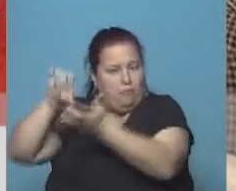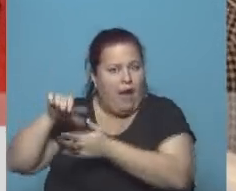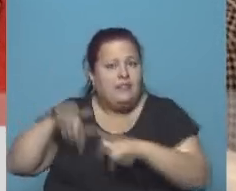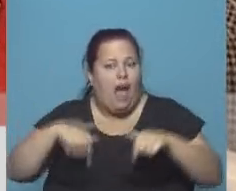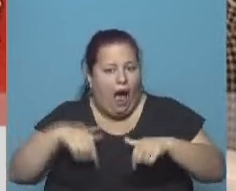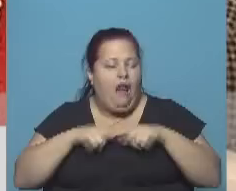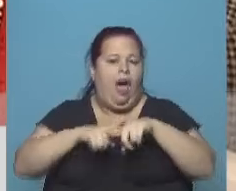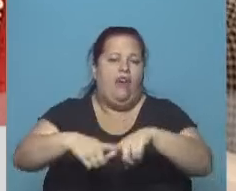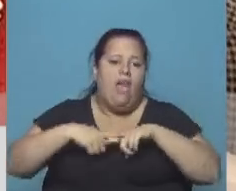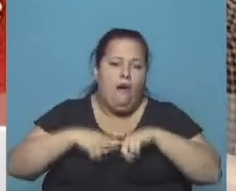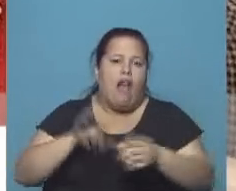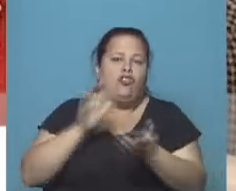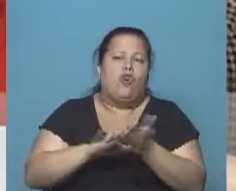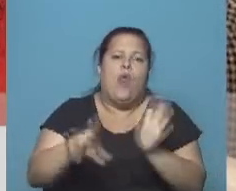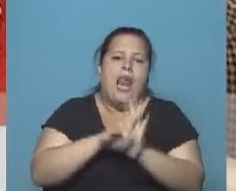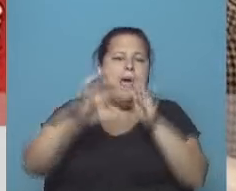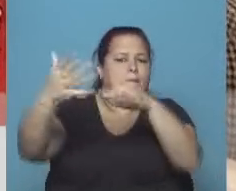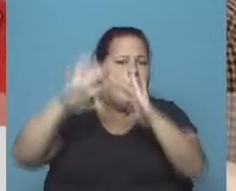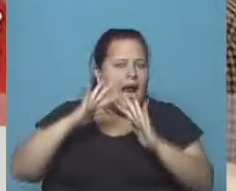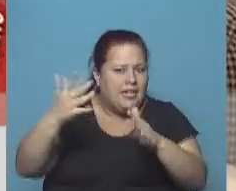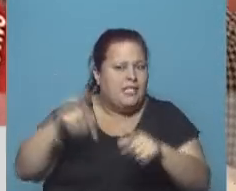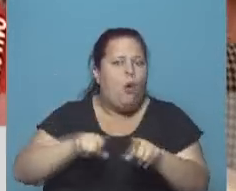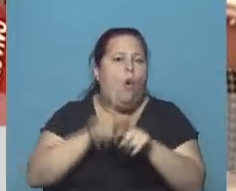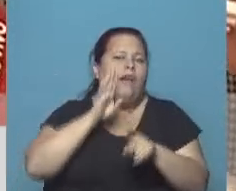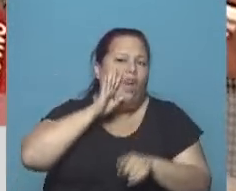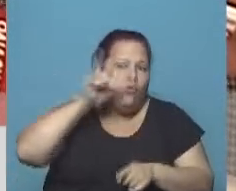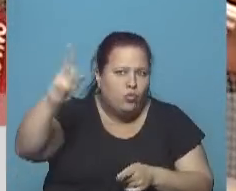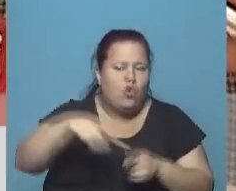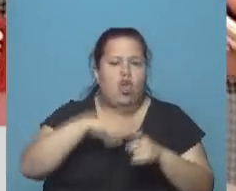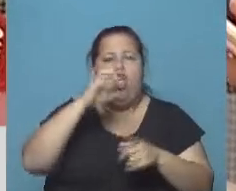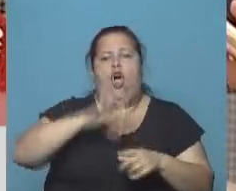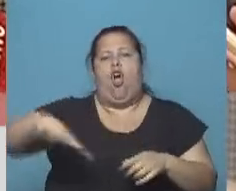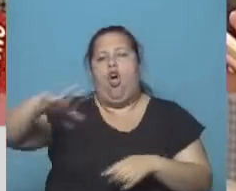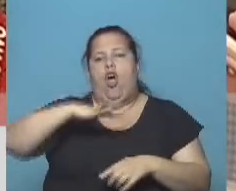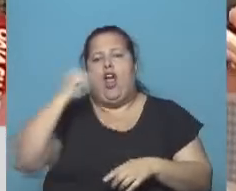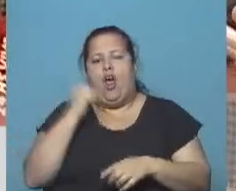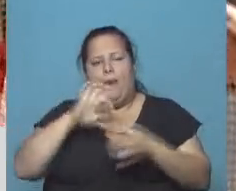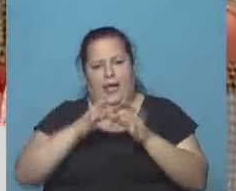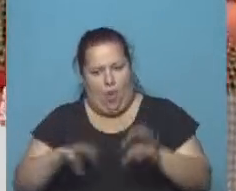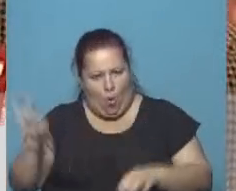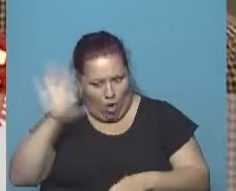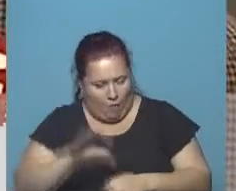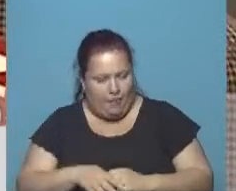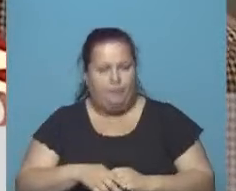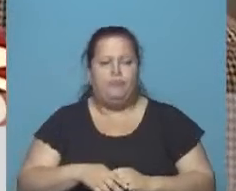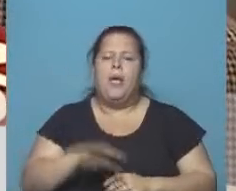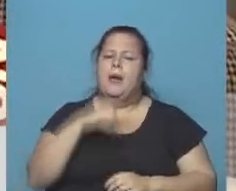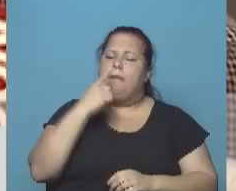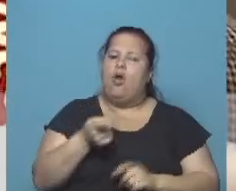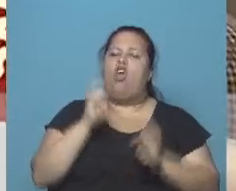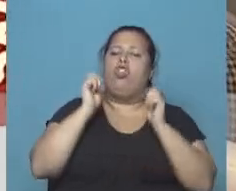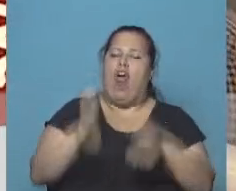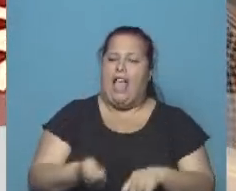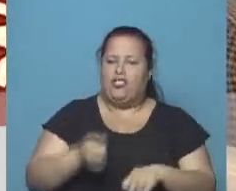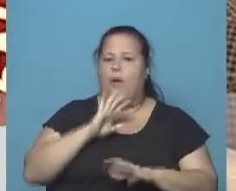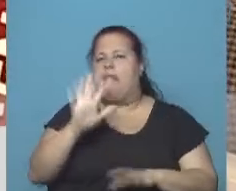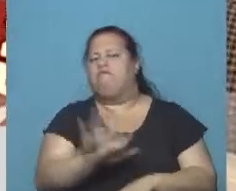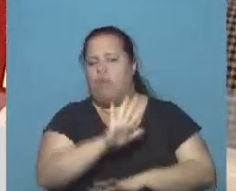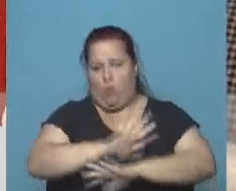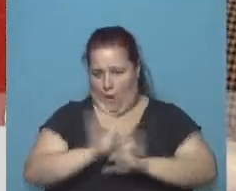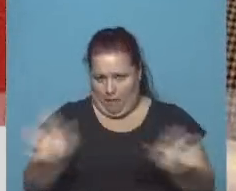expansión de la epidemia. Así que me parece que estamos en presencia de una situación de mucho más seguridad. No es solamente que aquí se está aplicando una política de